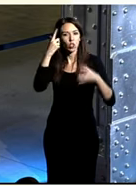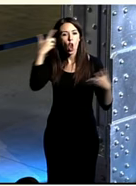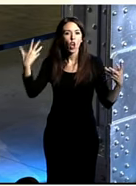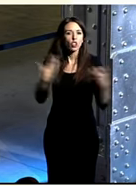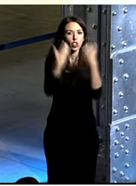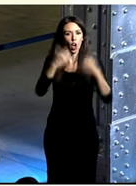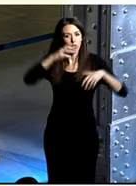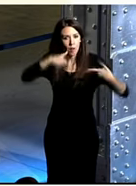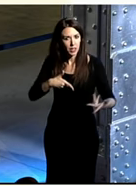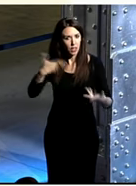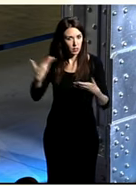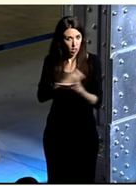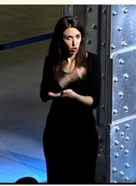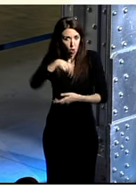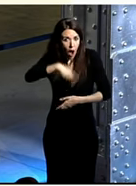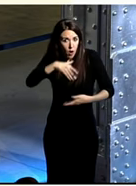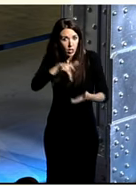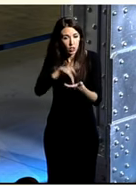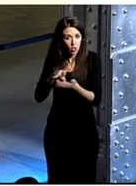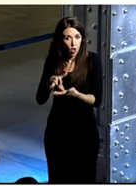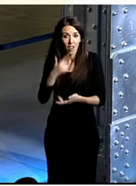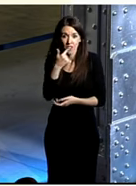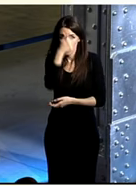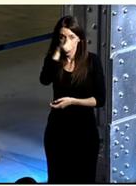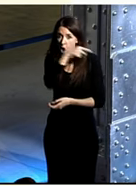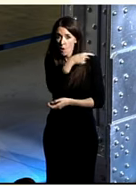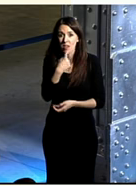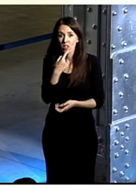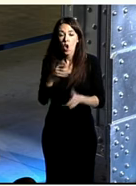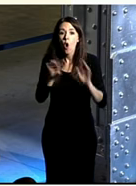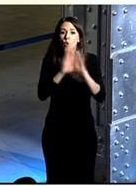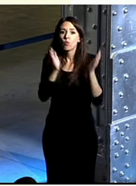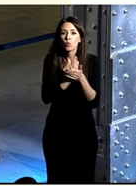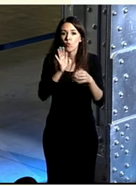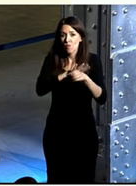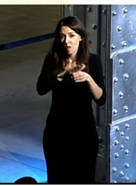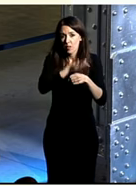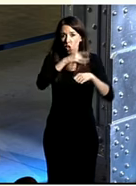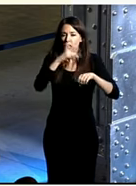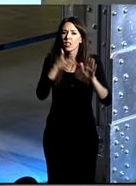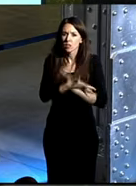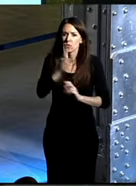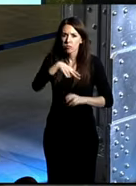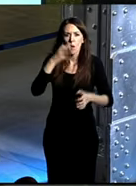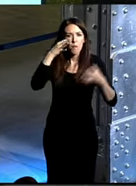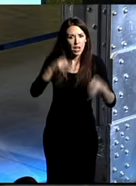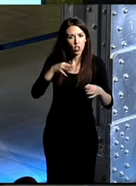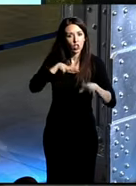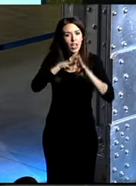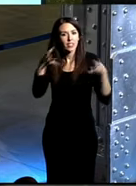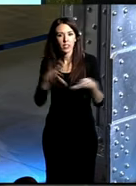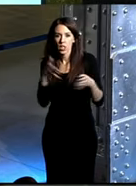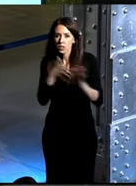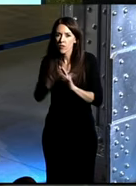está pasando hoy. Y lo que dice fundamentalmente Rushkoff, y eso es interesante, es que el mundo digital es un mundo muy peligroso. Internet es una